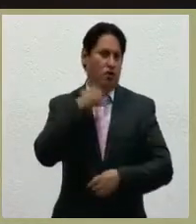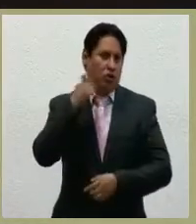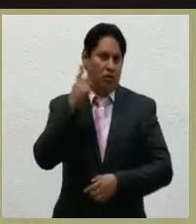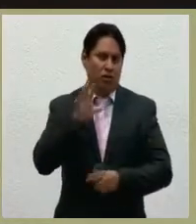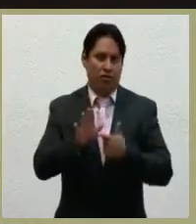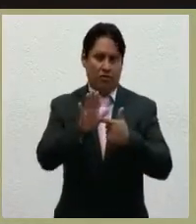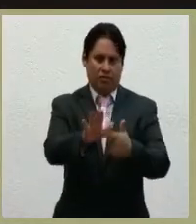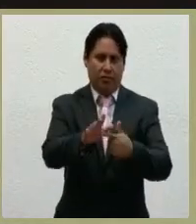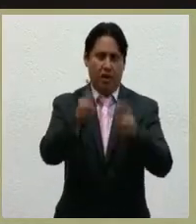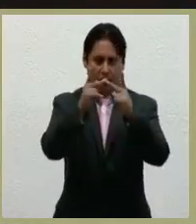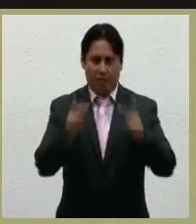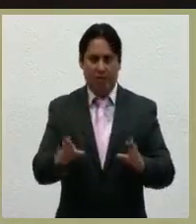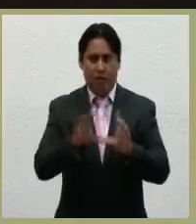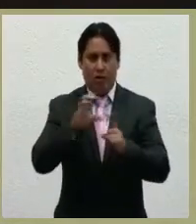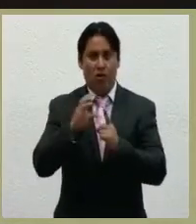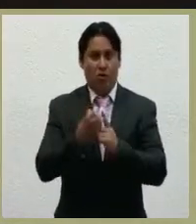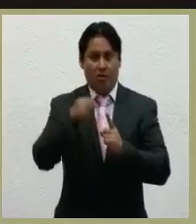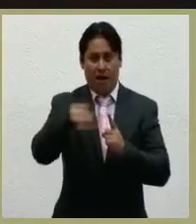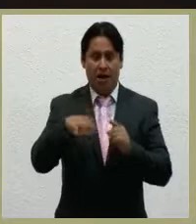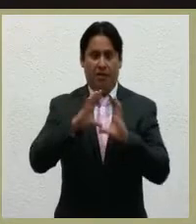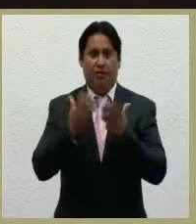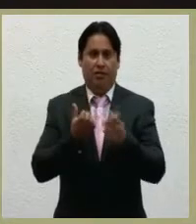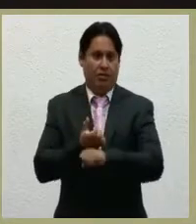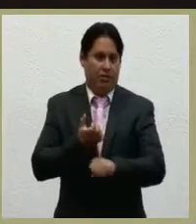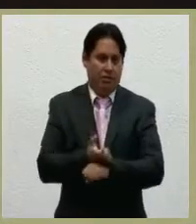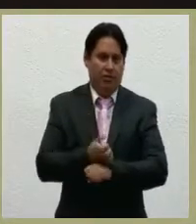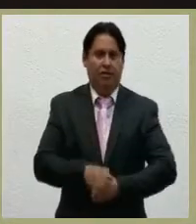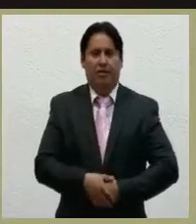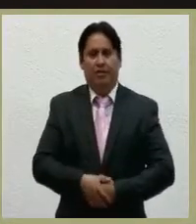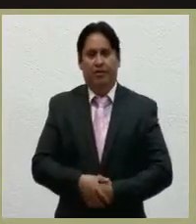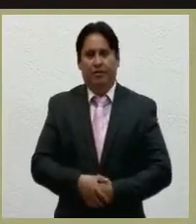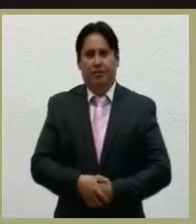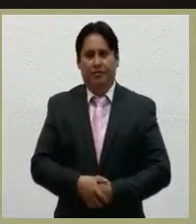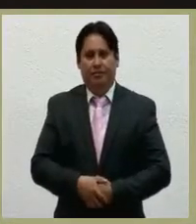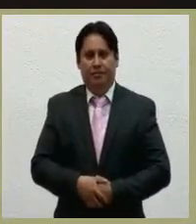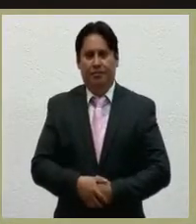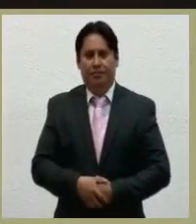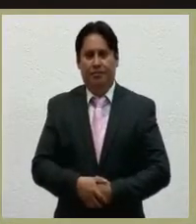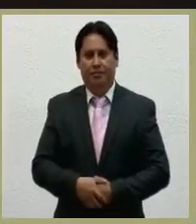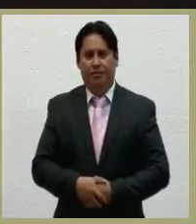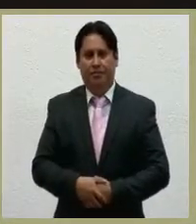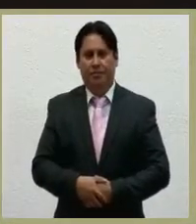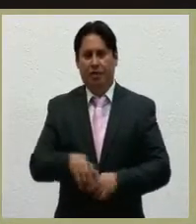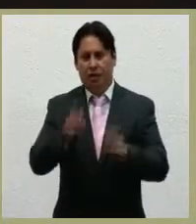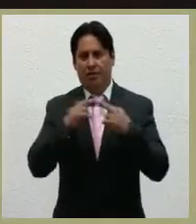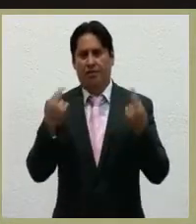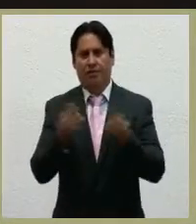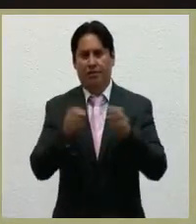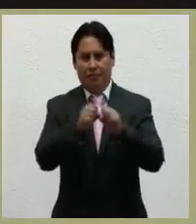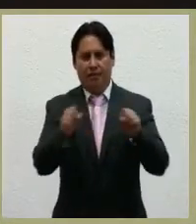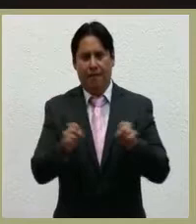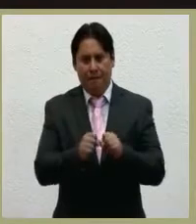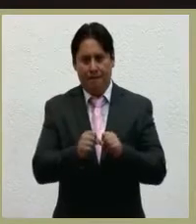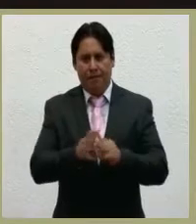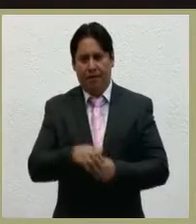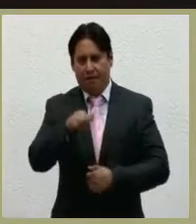la Comisión de Protección Civil de la 66ª Legislatura Constitucional del Estado de Chiapas, reunidos en el Salón de Usos Múltiples